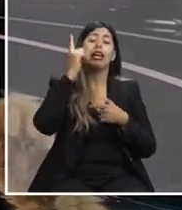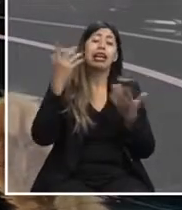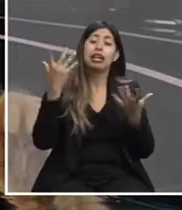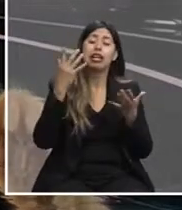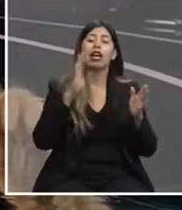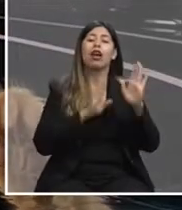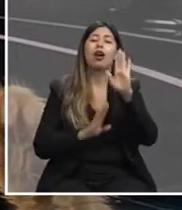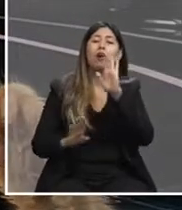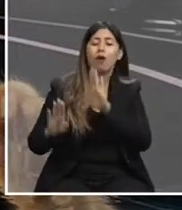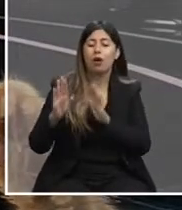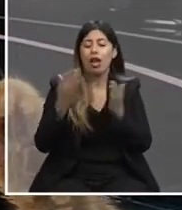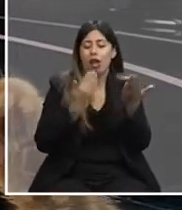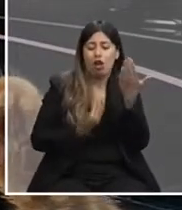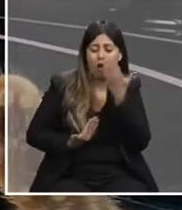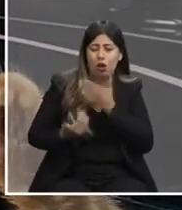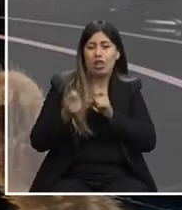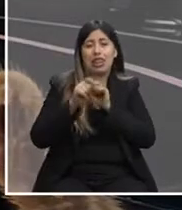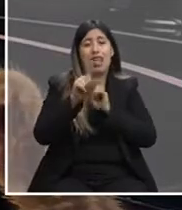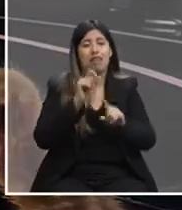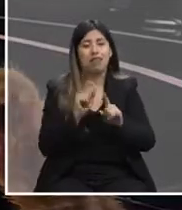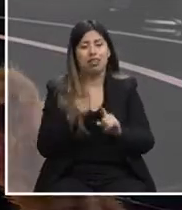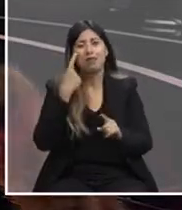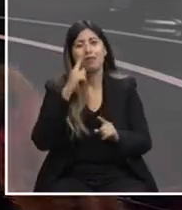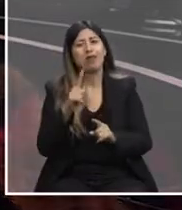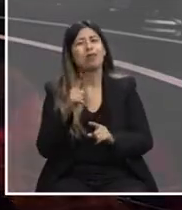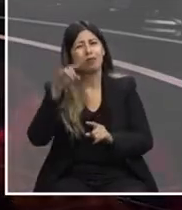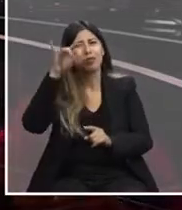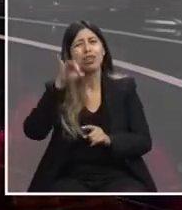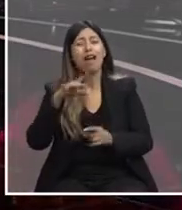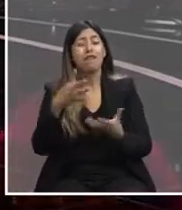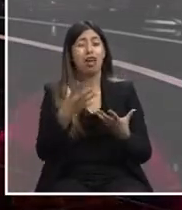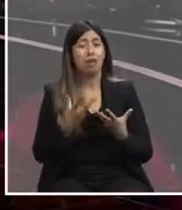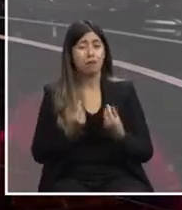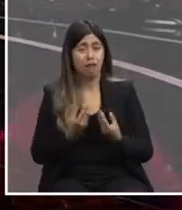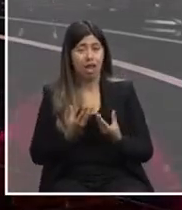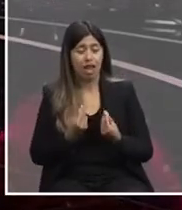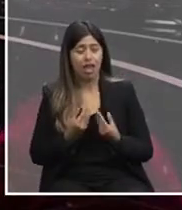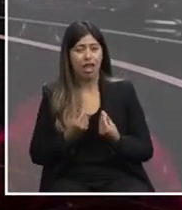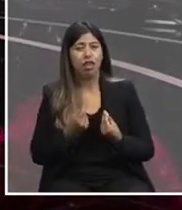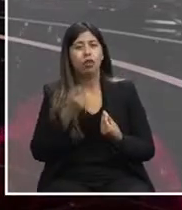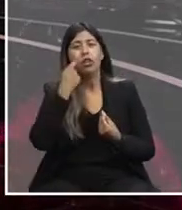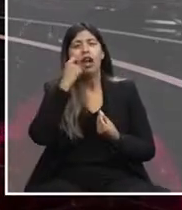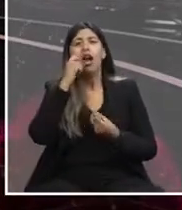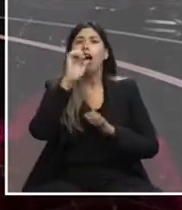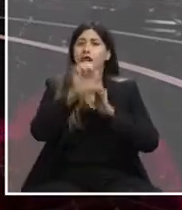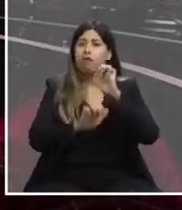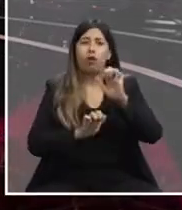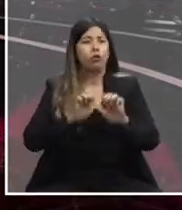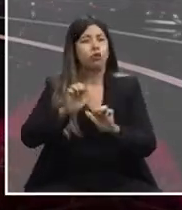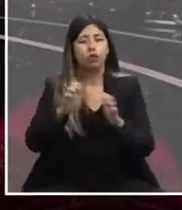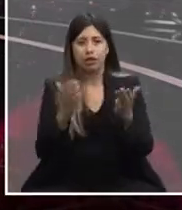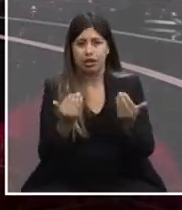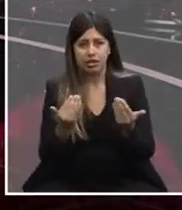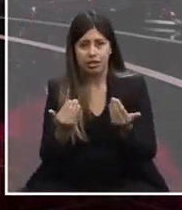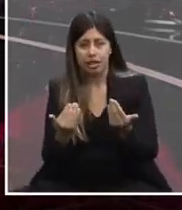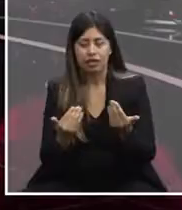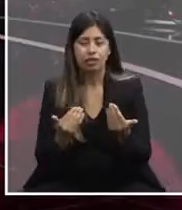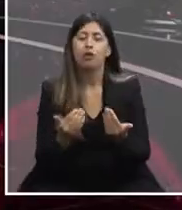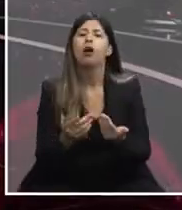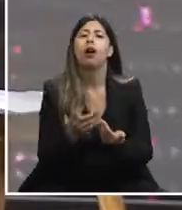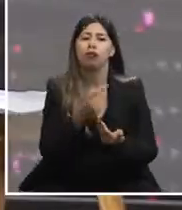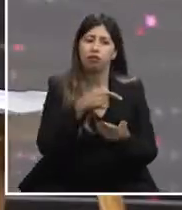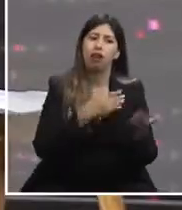miles de años de este momento, sabemos que el miedo ha sido un factor evolutivo clave.